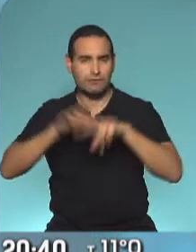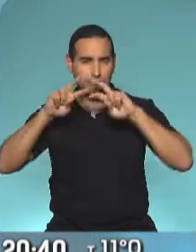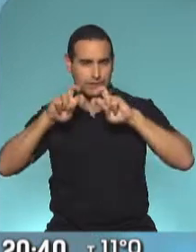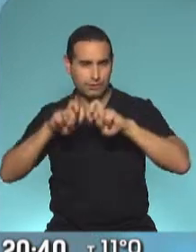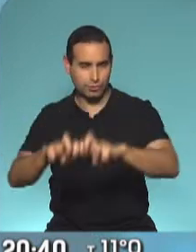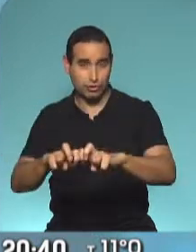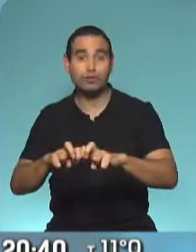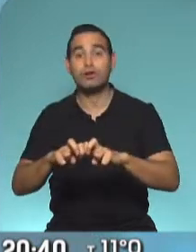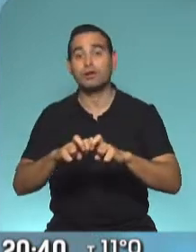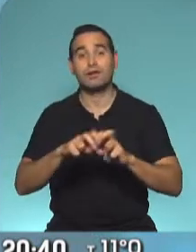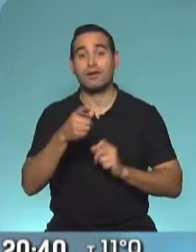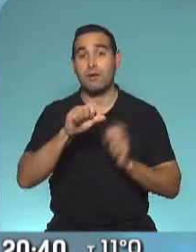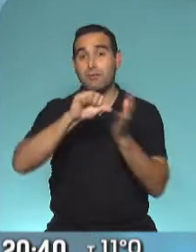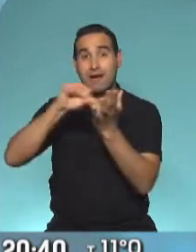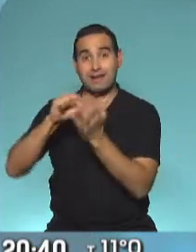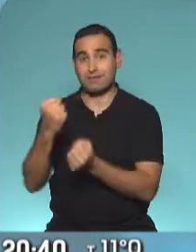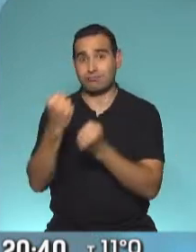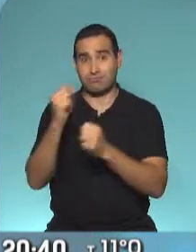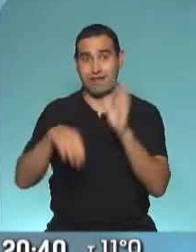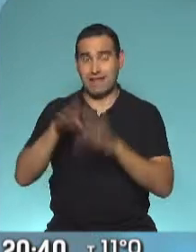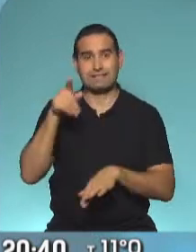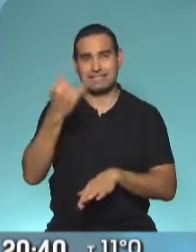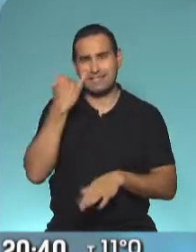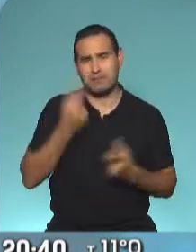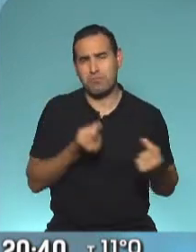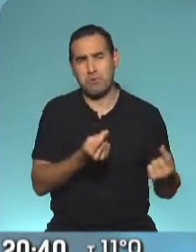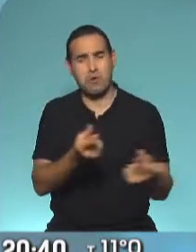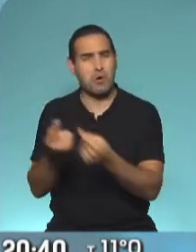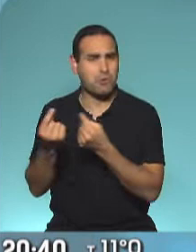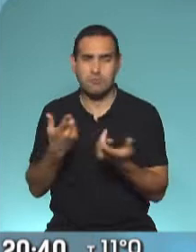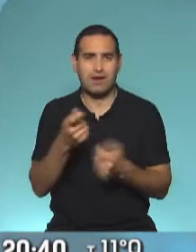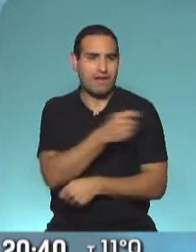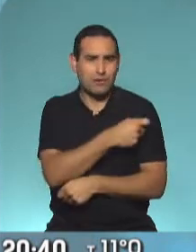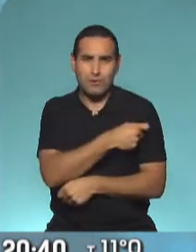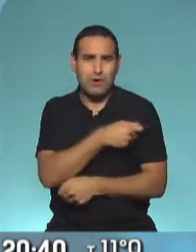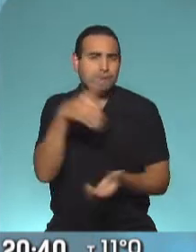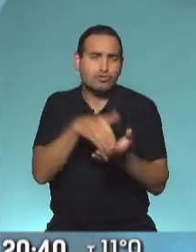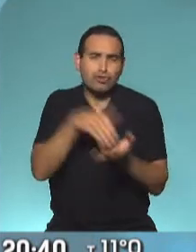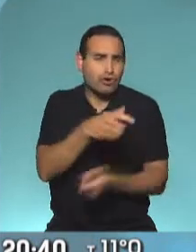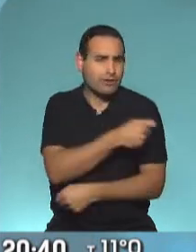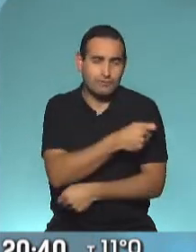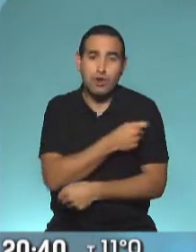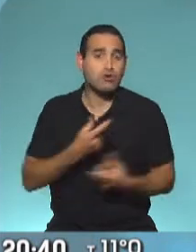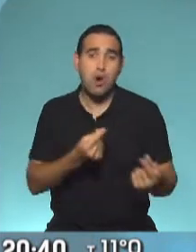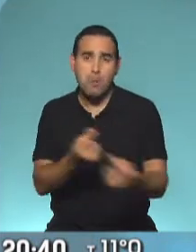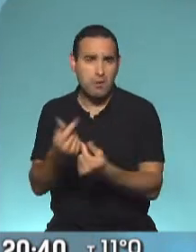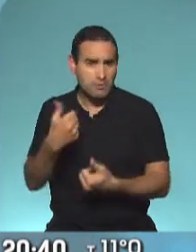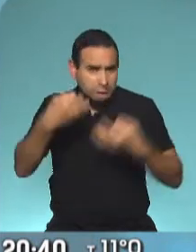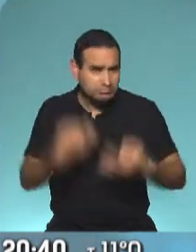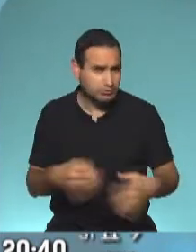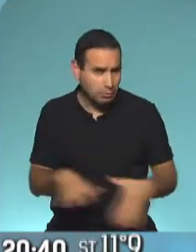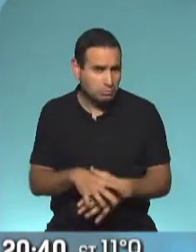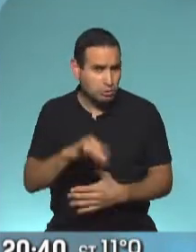las principales potencias ya cobrar compraron miles y miles de dosis millones de dosis sin saber si sirve o no sirve